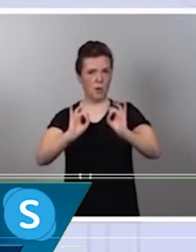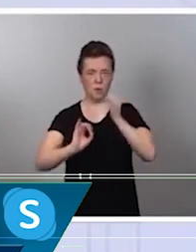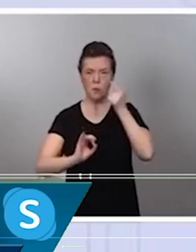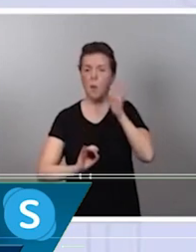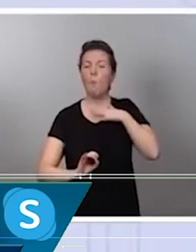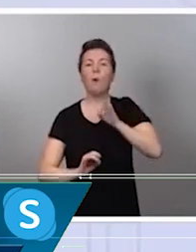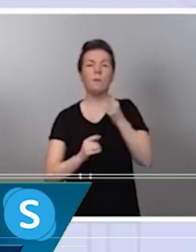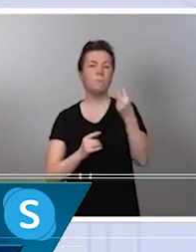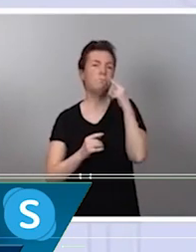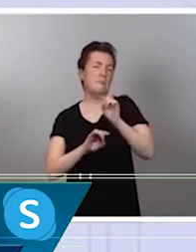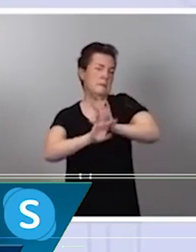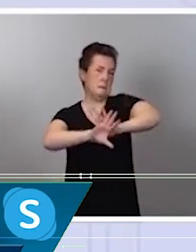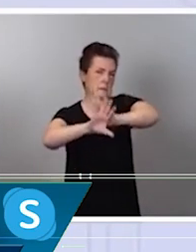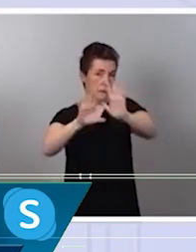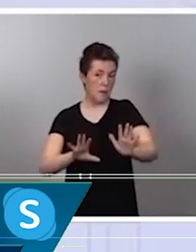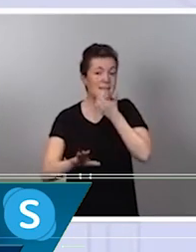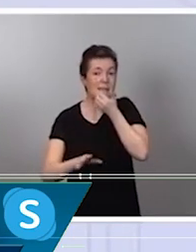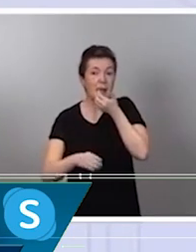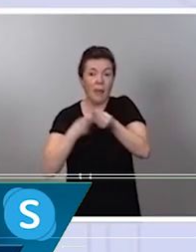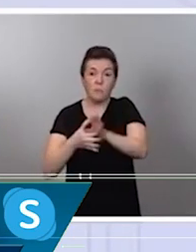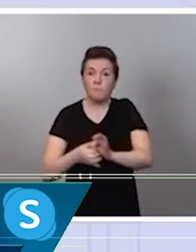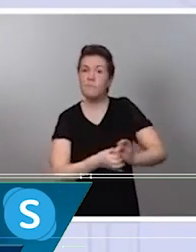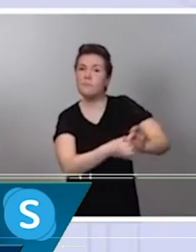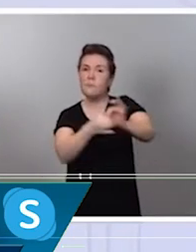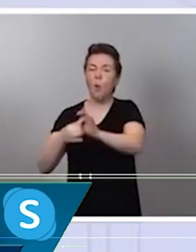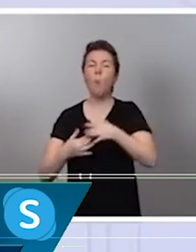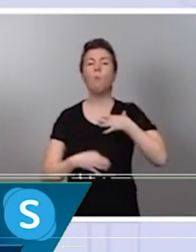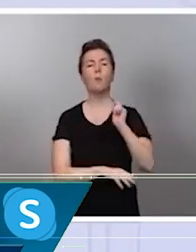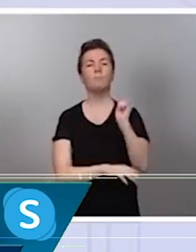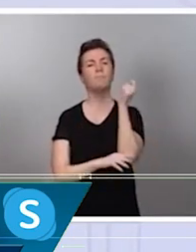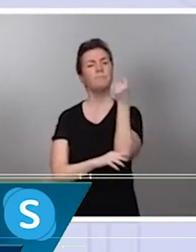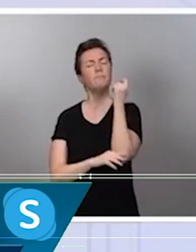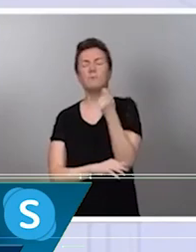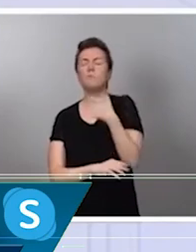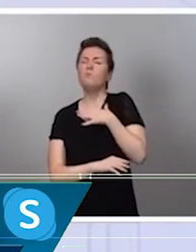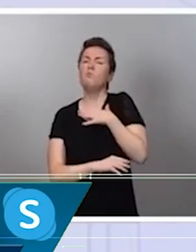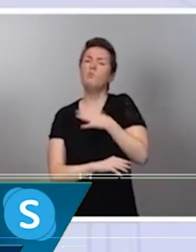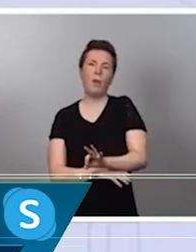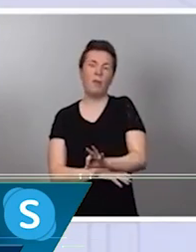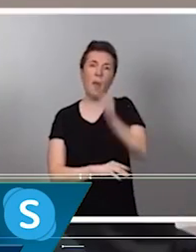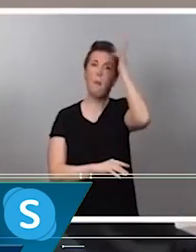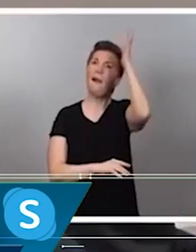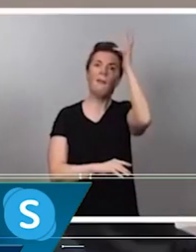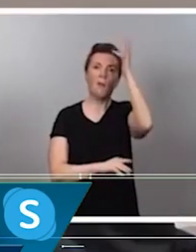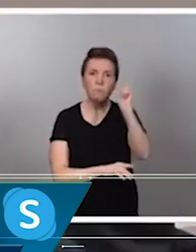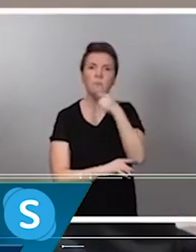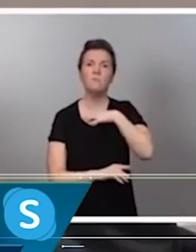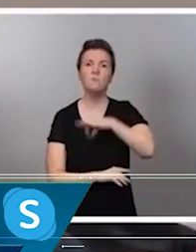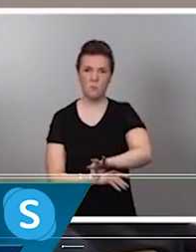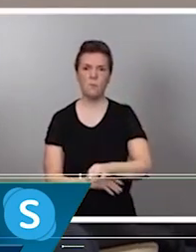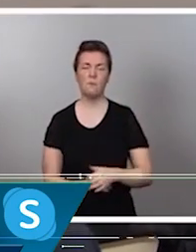todas las cosas que están destrozando en este país y las que de momento están conteniendo se pues es yo no sé pues por qué